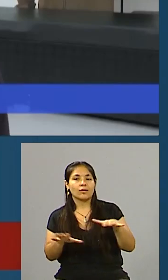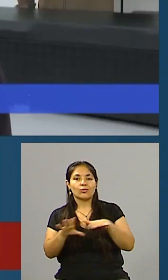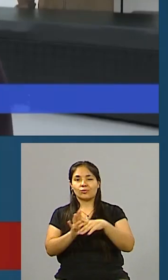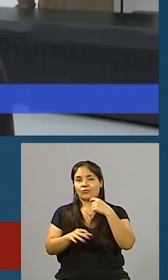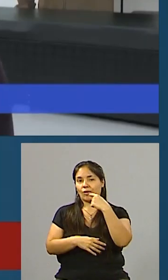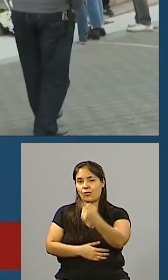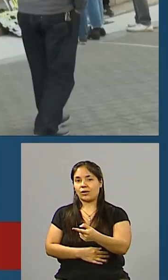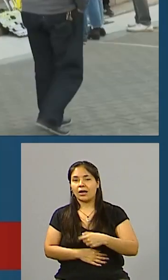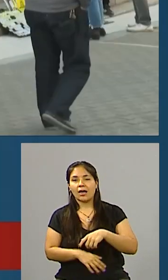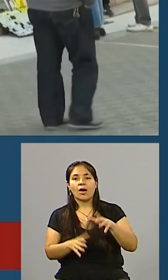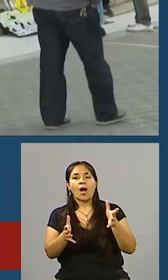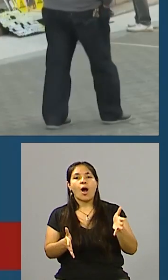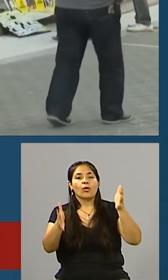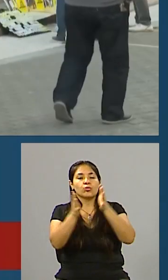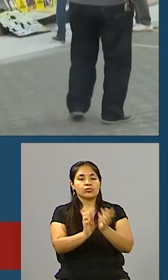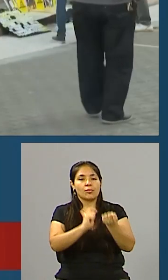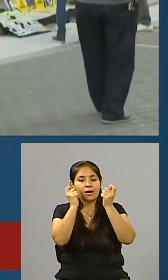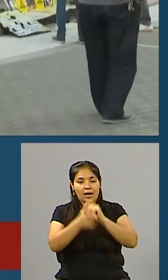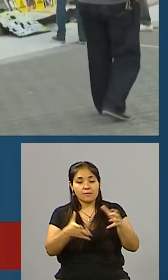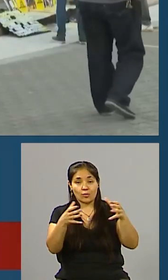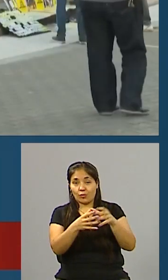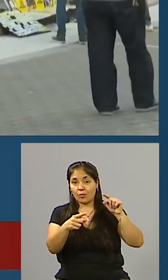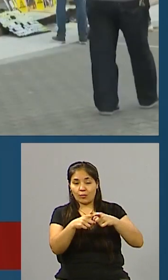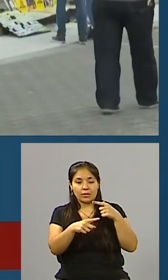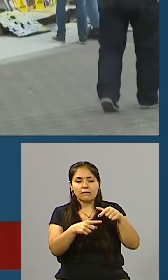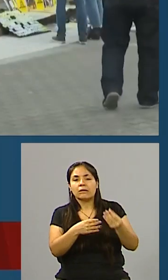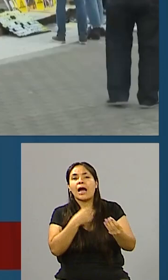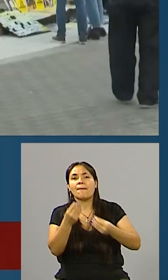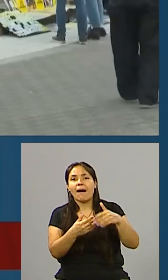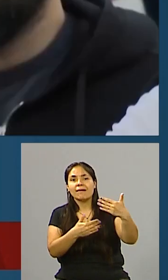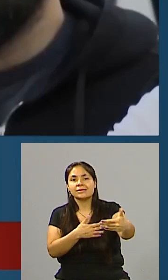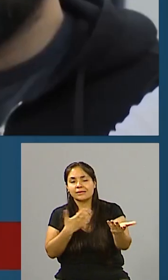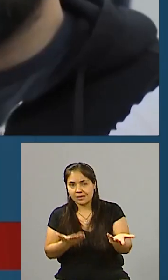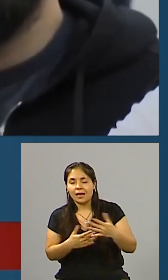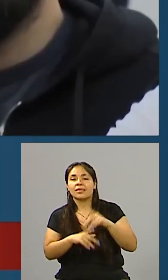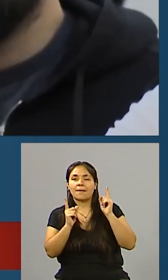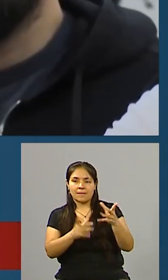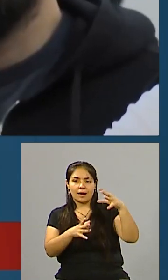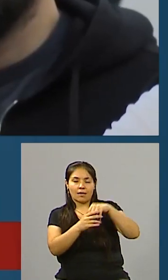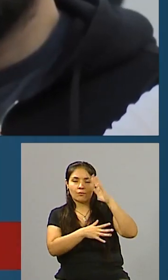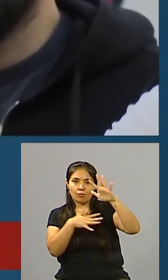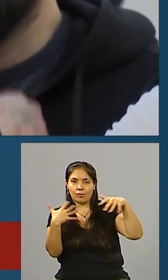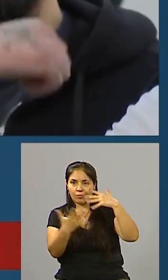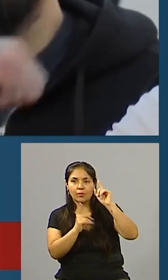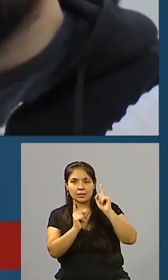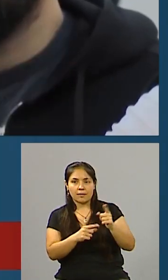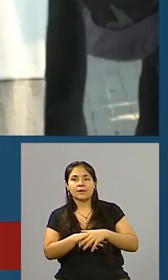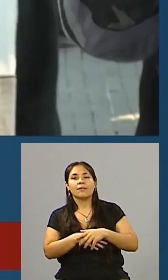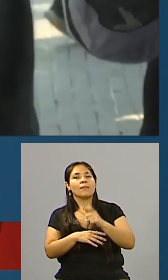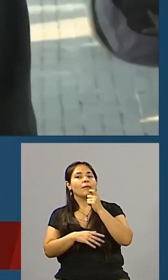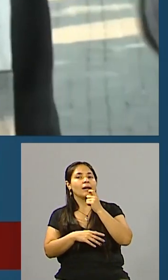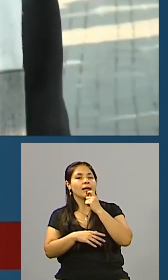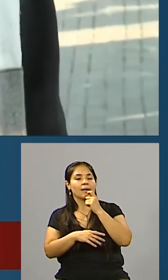qué va a pasar con Juntos por el Cambio, ¿no? Porque a partir de esto también hubo como cimbronazos, bueno, Lilita